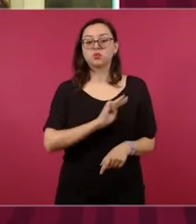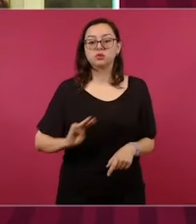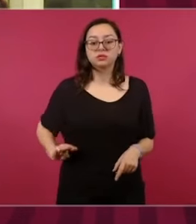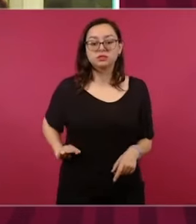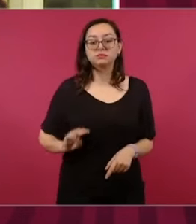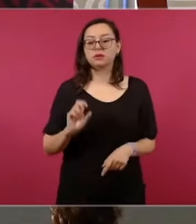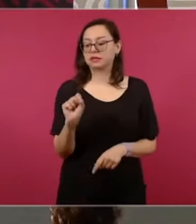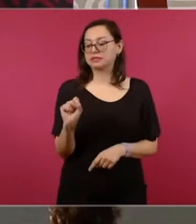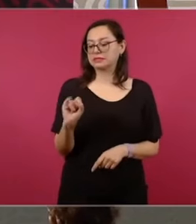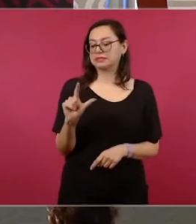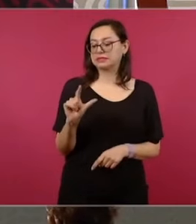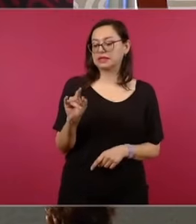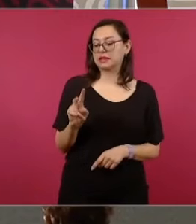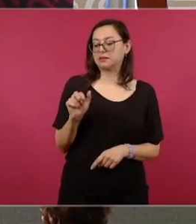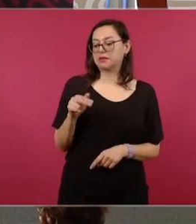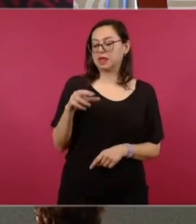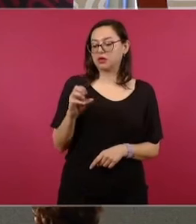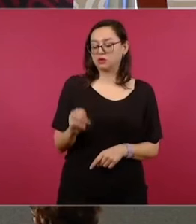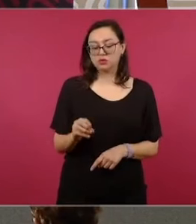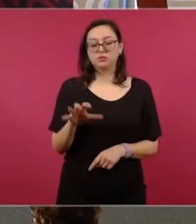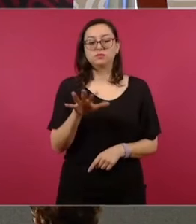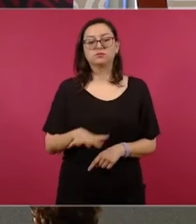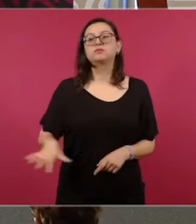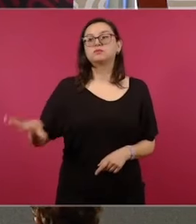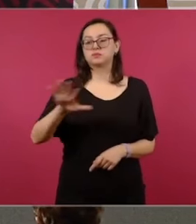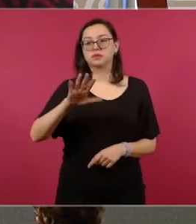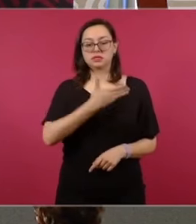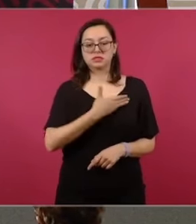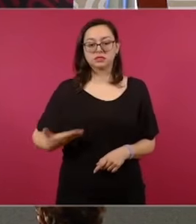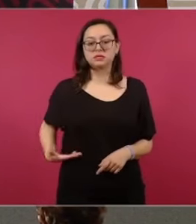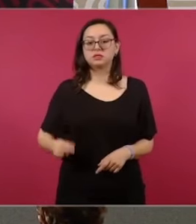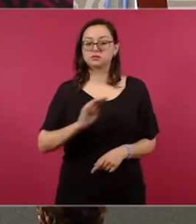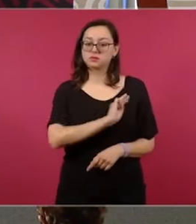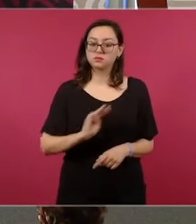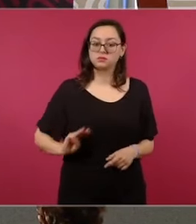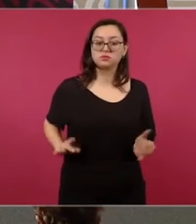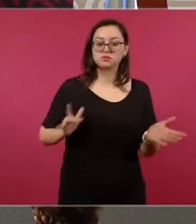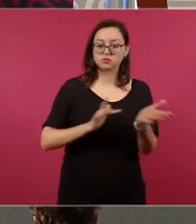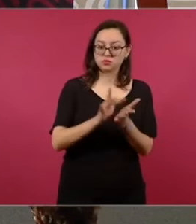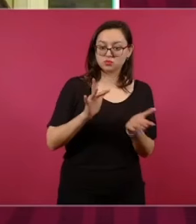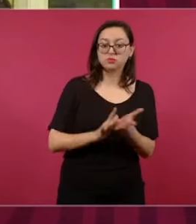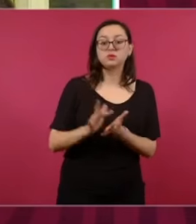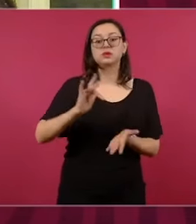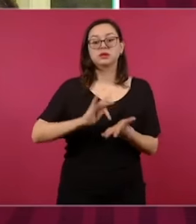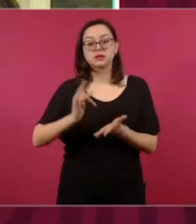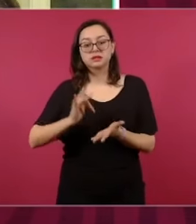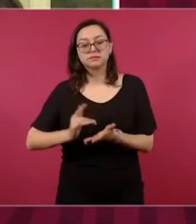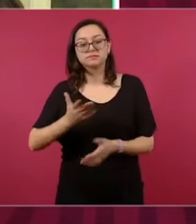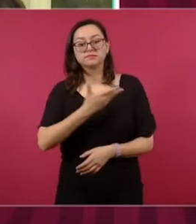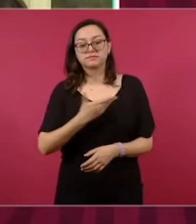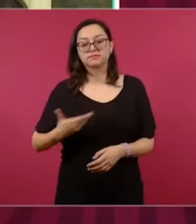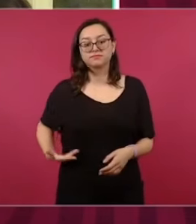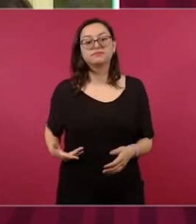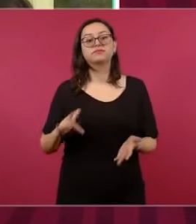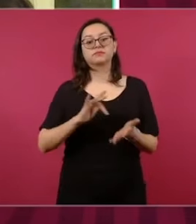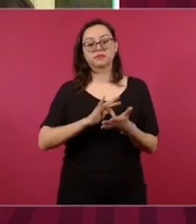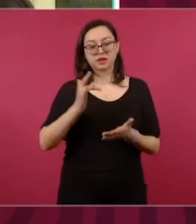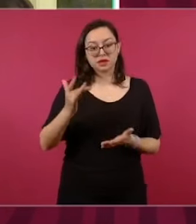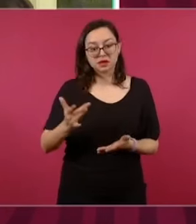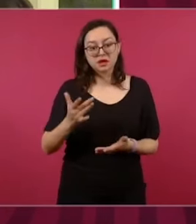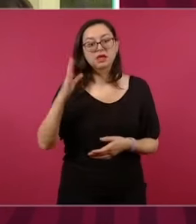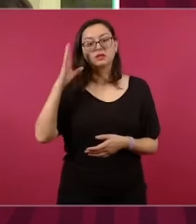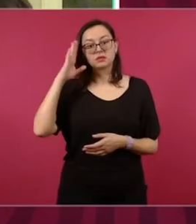Calderón Galán, presidente de San Bartolo, Coyotepec, por todo su apoyo. Muchas gracias, señor presidente. Gracias,